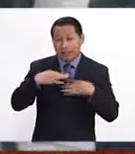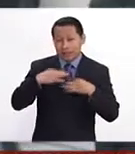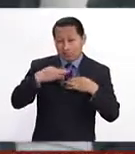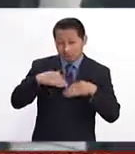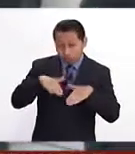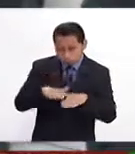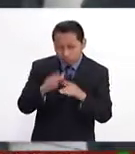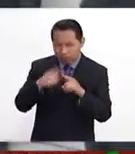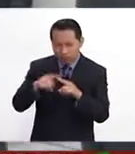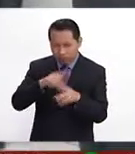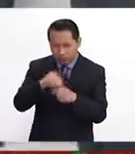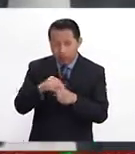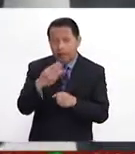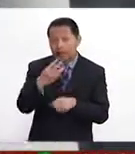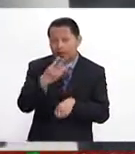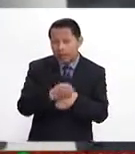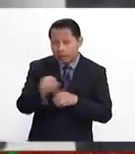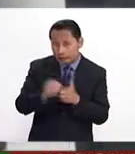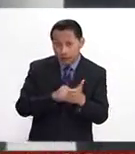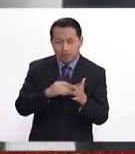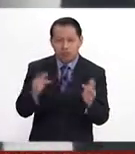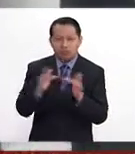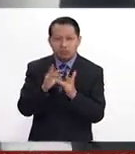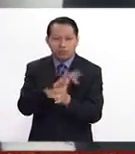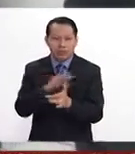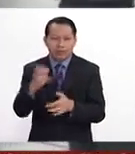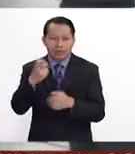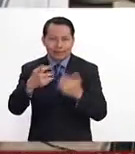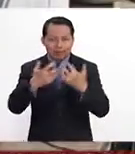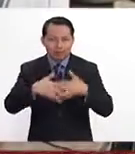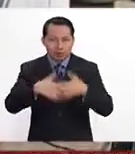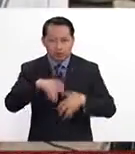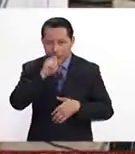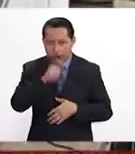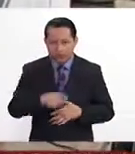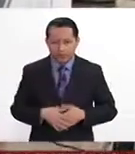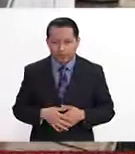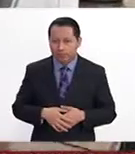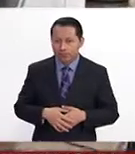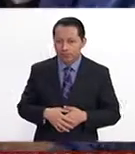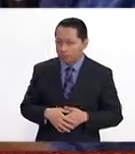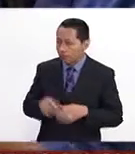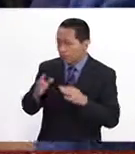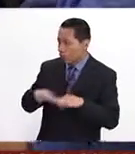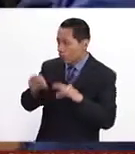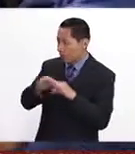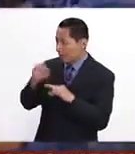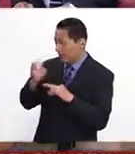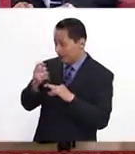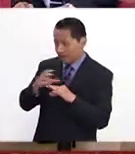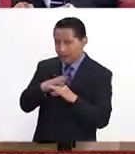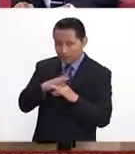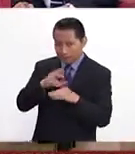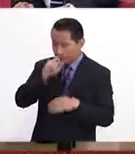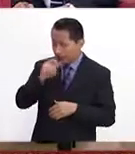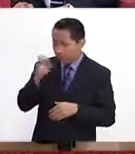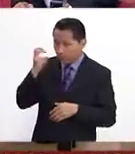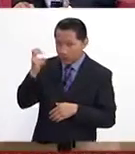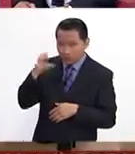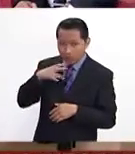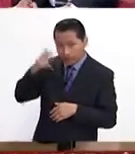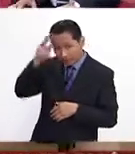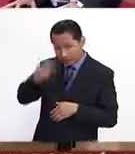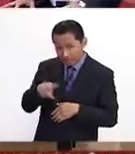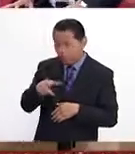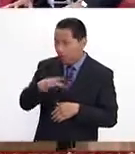semestre van a estar involucrados directamente con la industria pues muy importante muy importante esta casa de estudios allá en